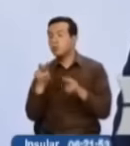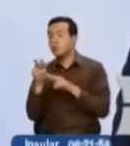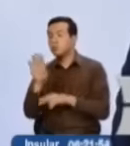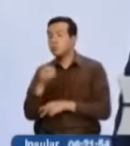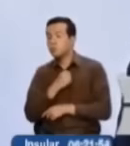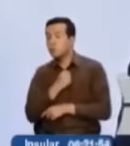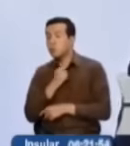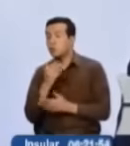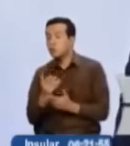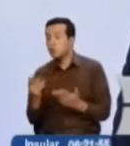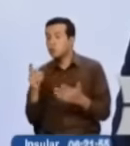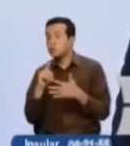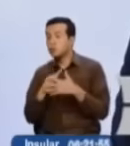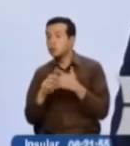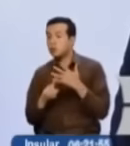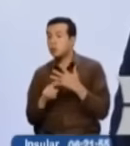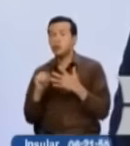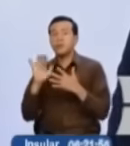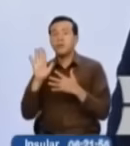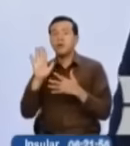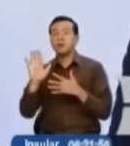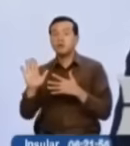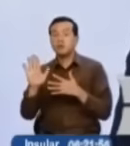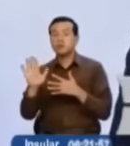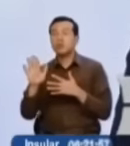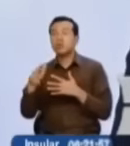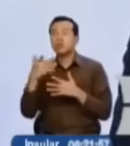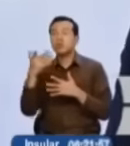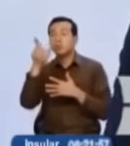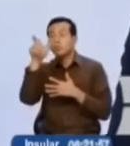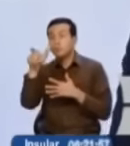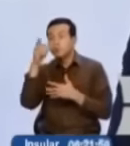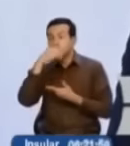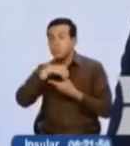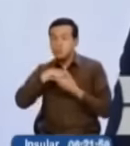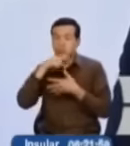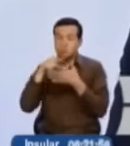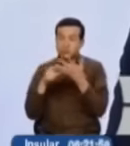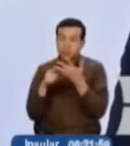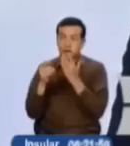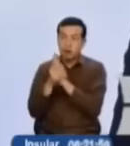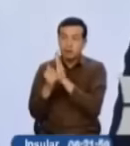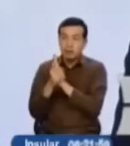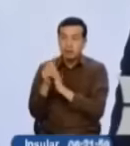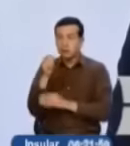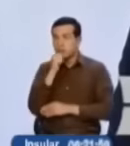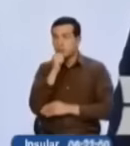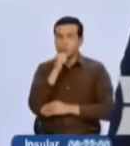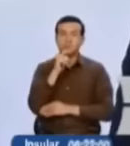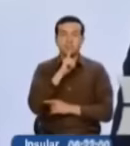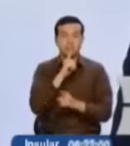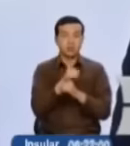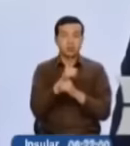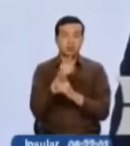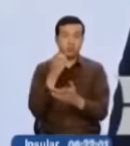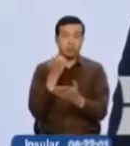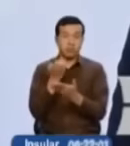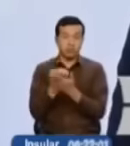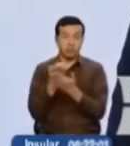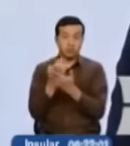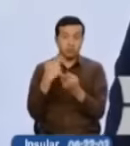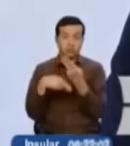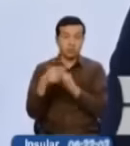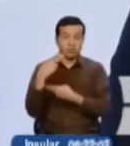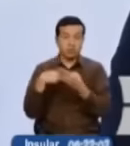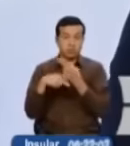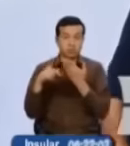tienen, sino más bien por las características de cómo son. Entonces, lograr distinguir eso, porque se ha demostrado, y en nuestra economía, en nuestro sector